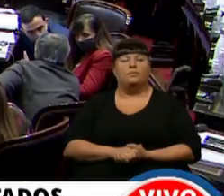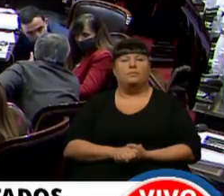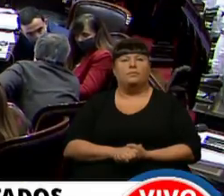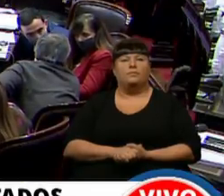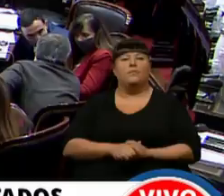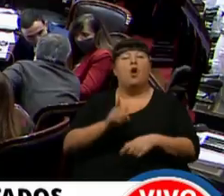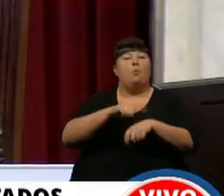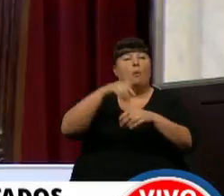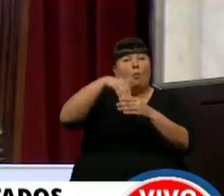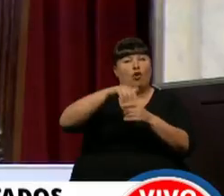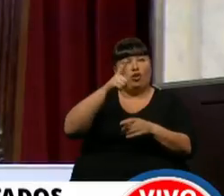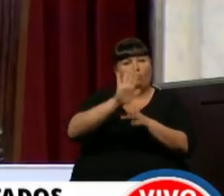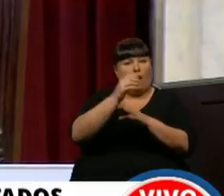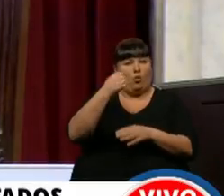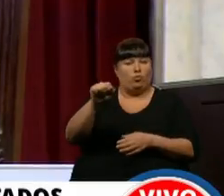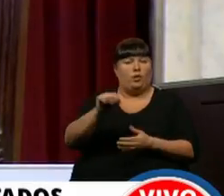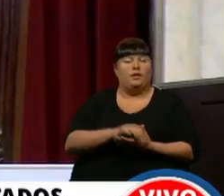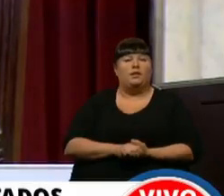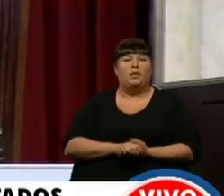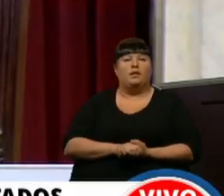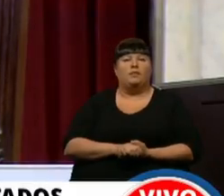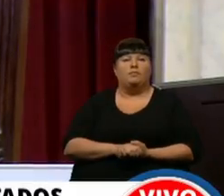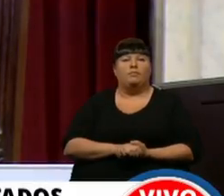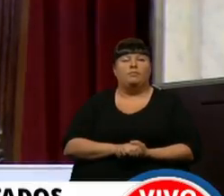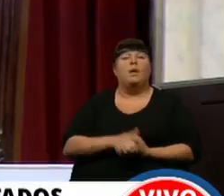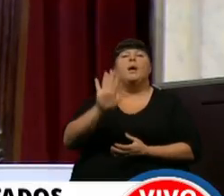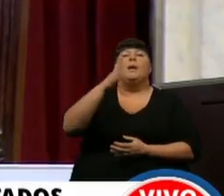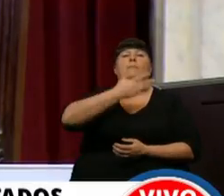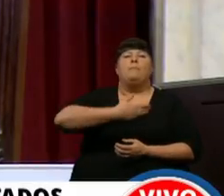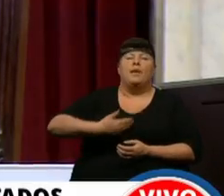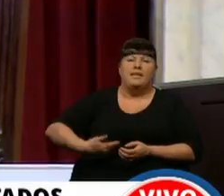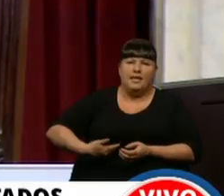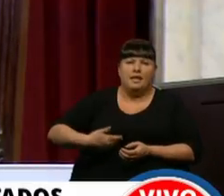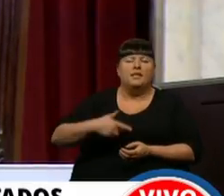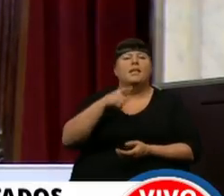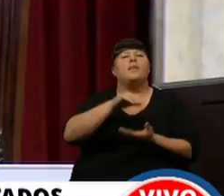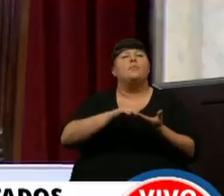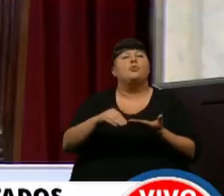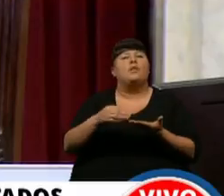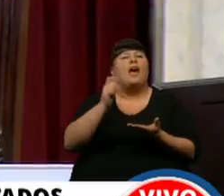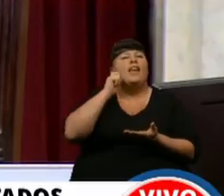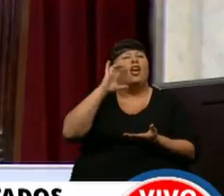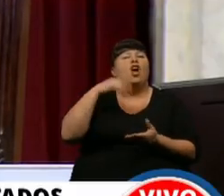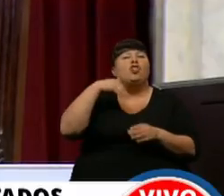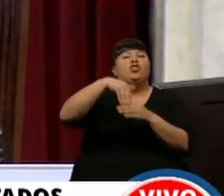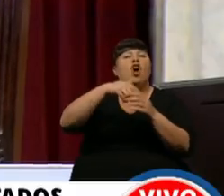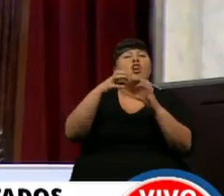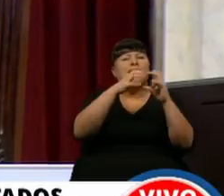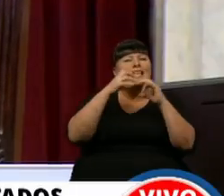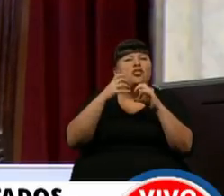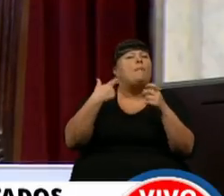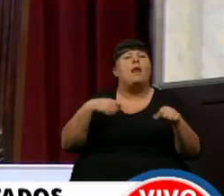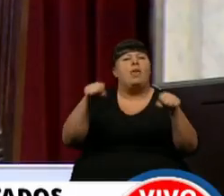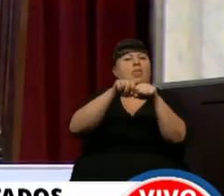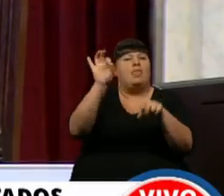ausente a la hora de alcalá presidente si no